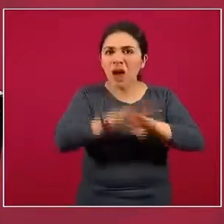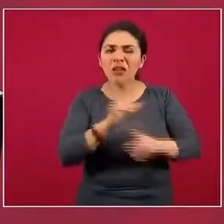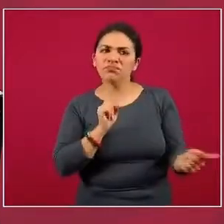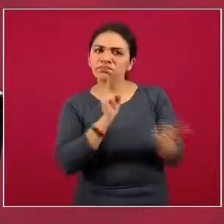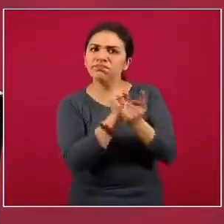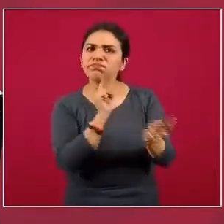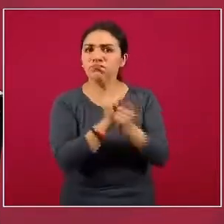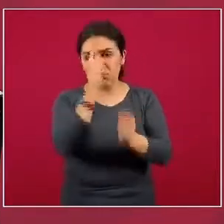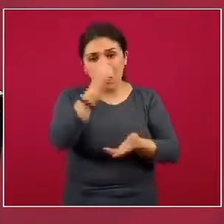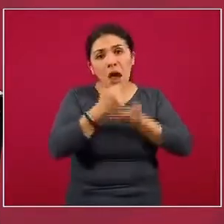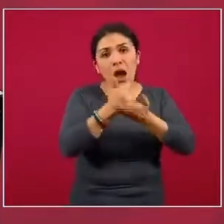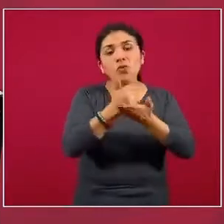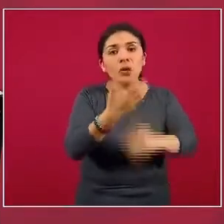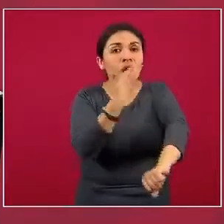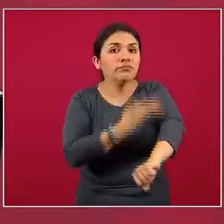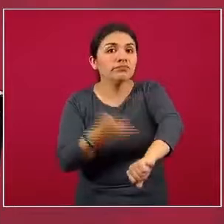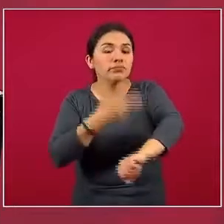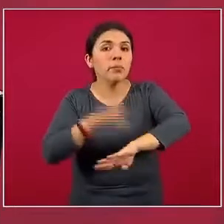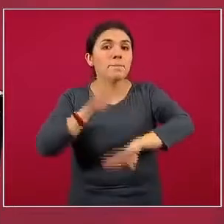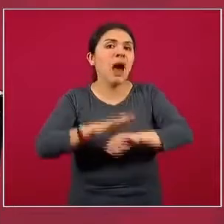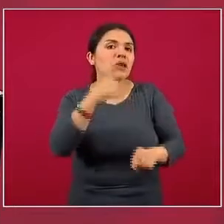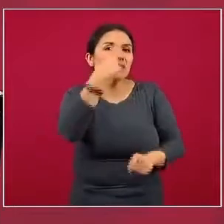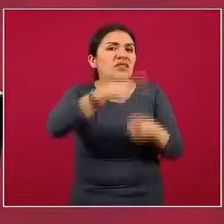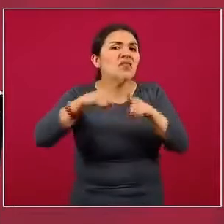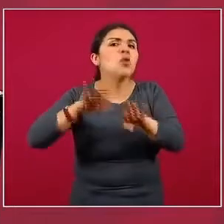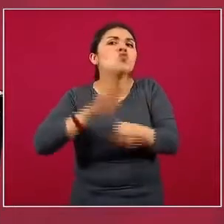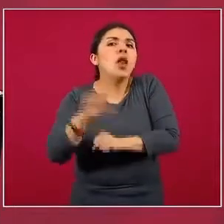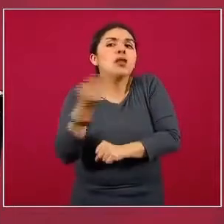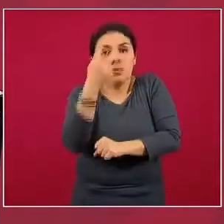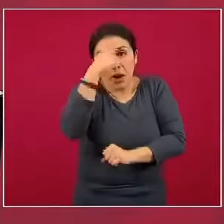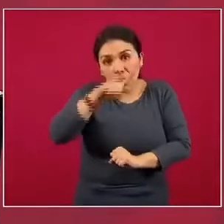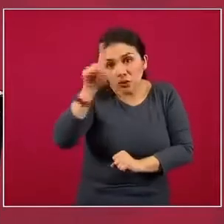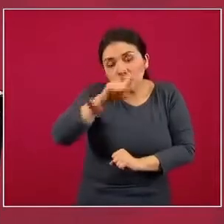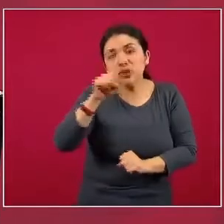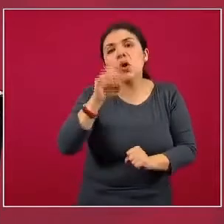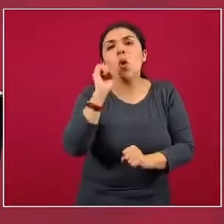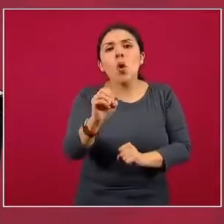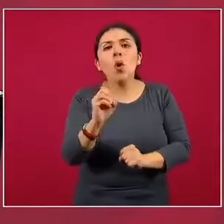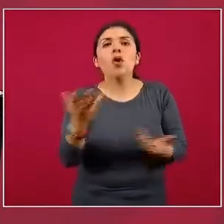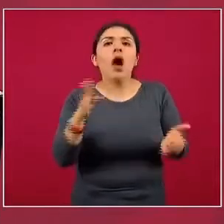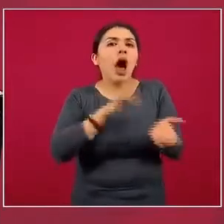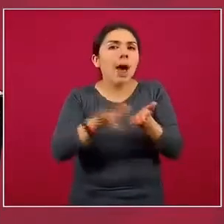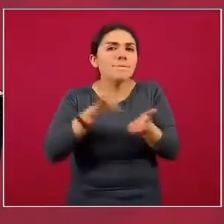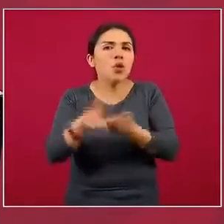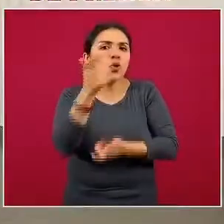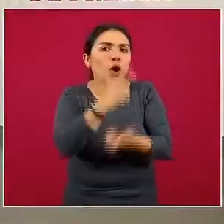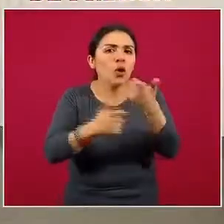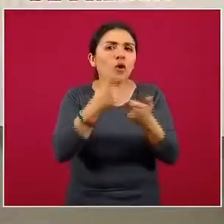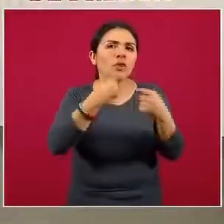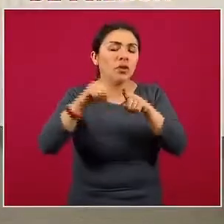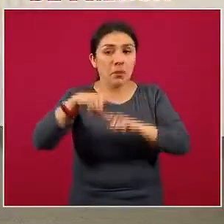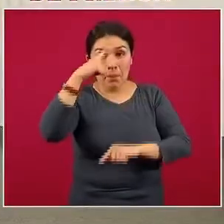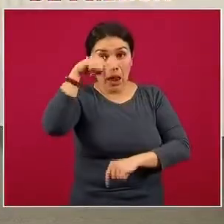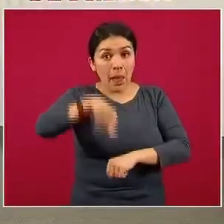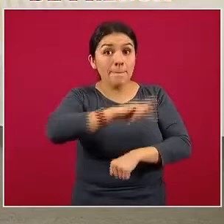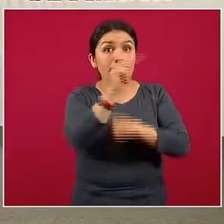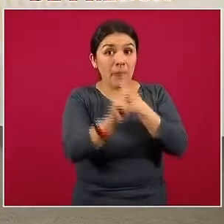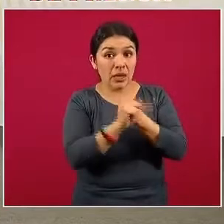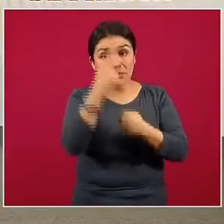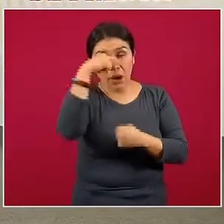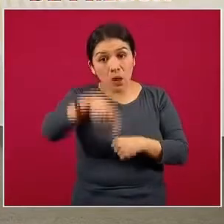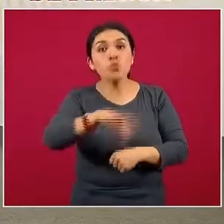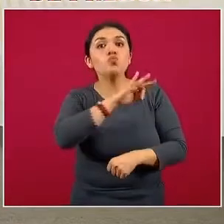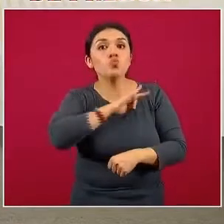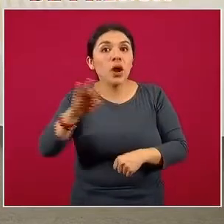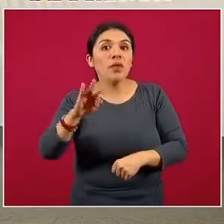acercamiento, ayudando a facilitar los distintos recursos de asesoría técnica o incluso los apoyos económicos para el país, para que podamos